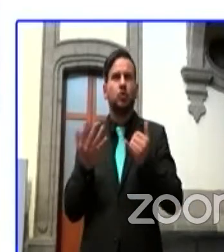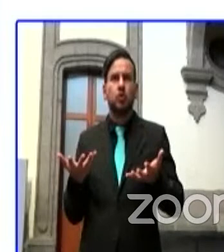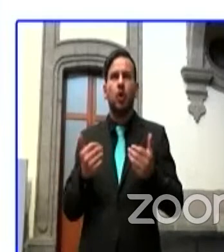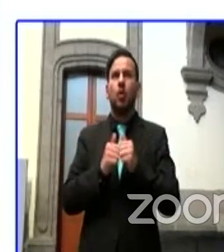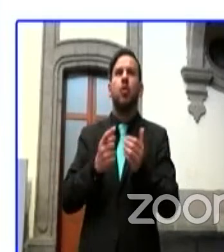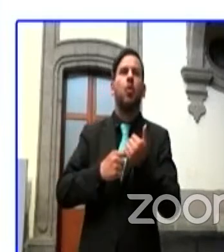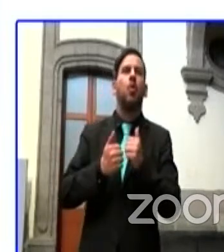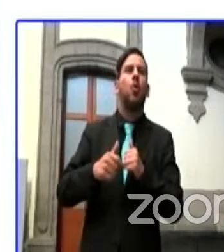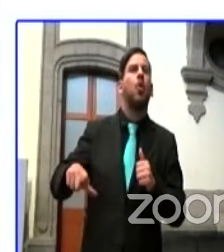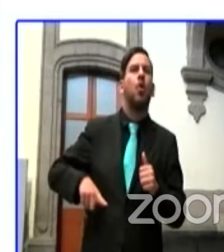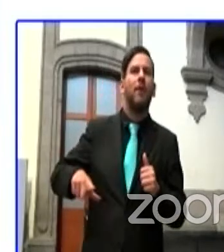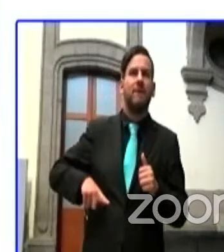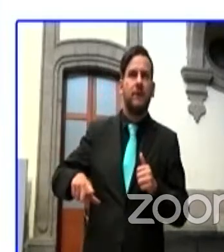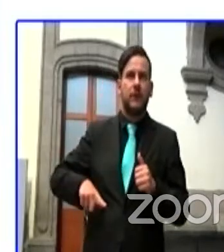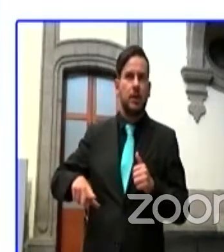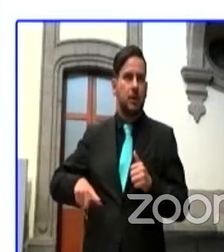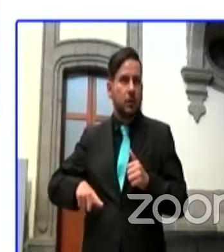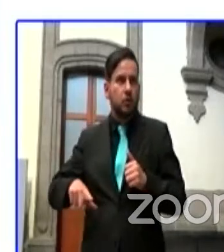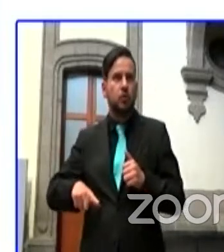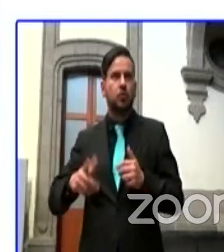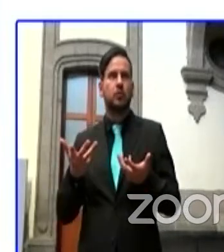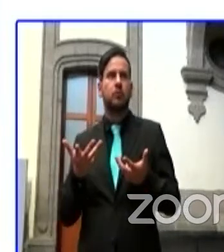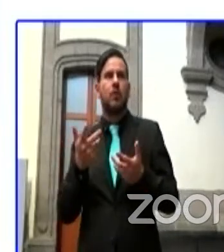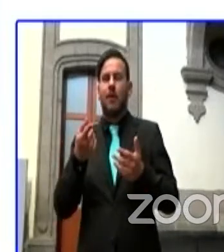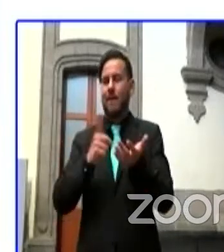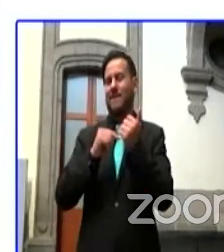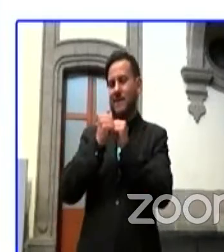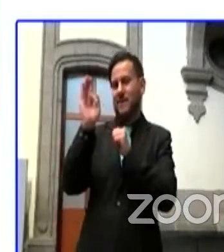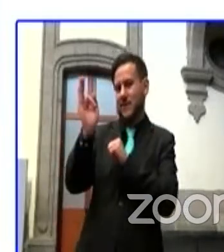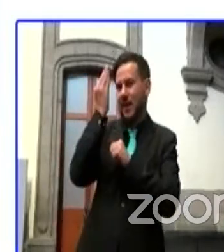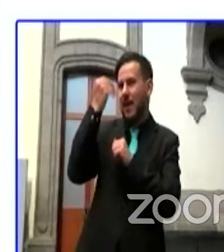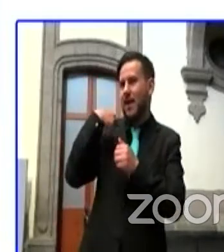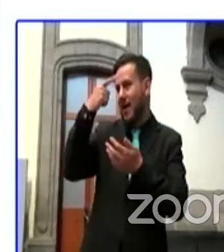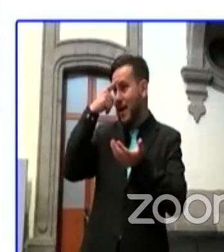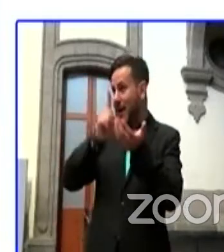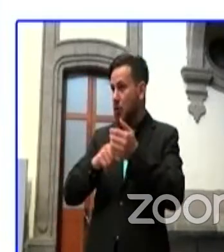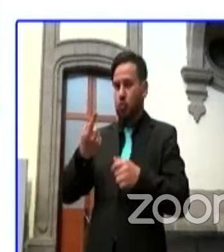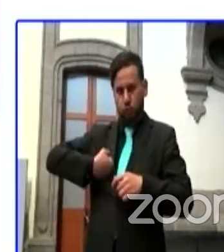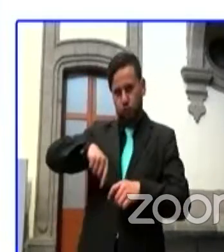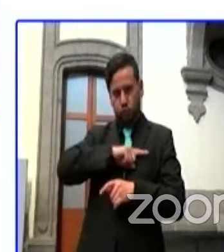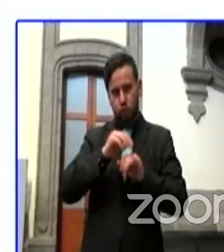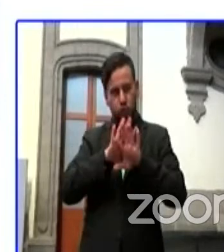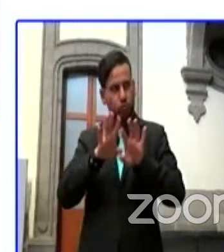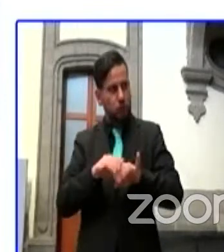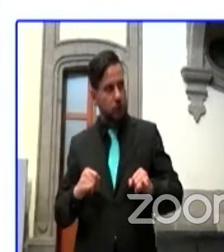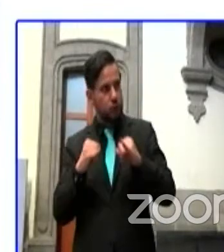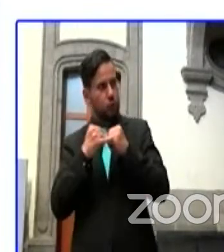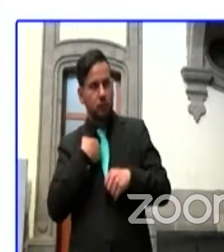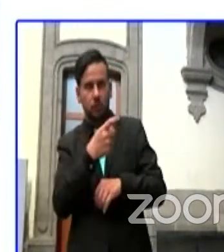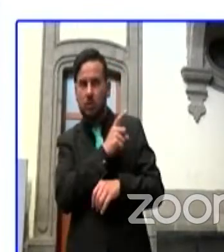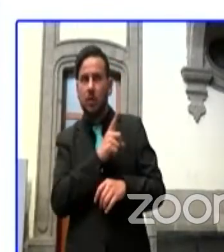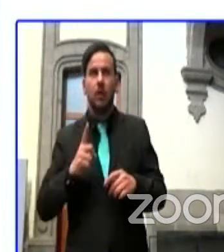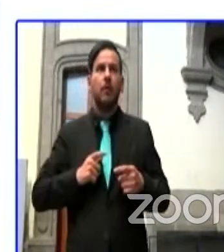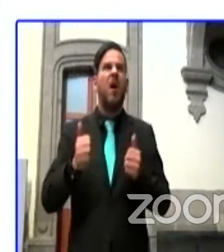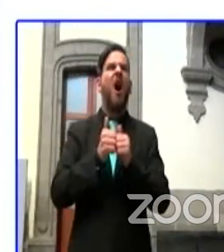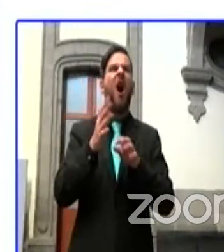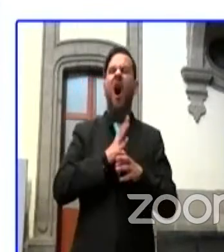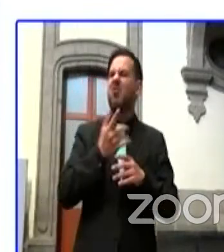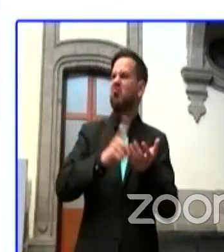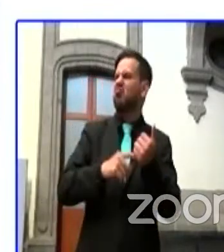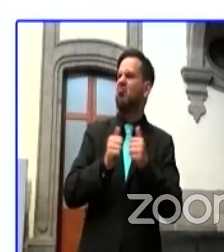gobiernos estatales y el gobierno federal. Creo que somos los institutos quienes tenemos la facultad,